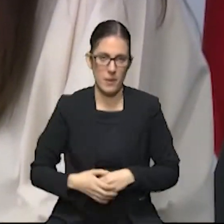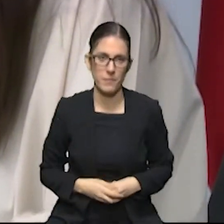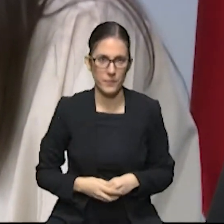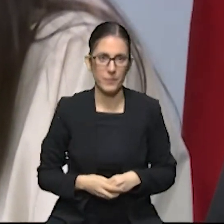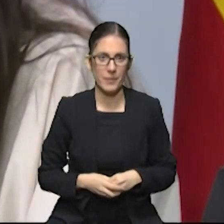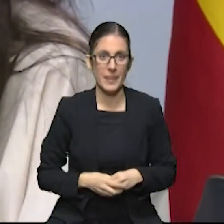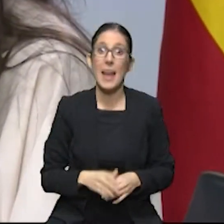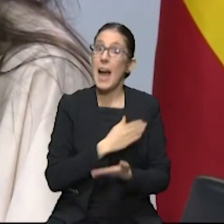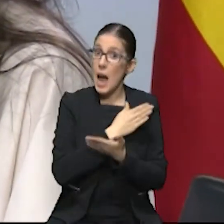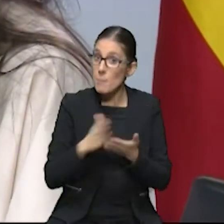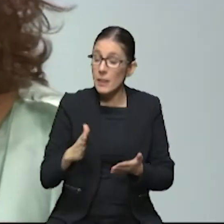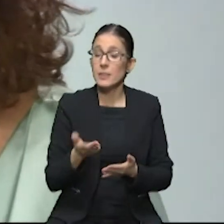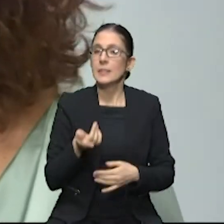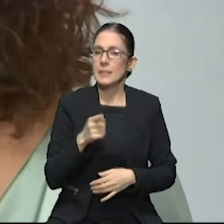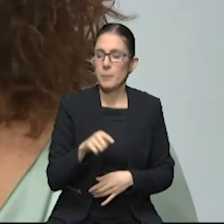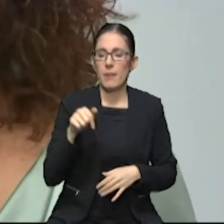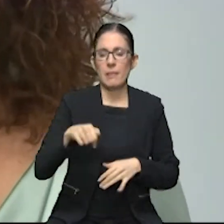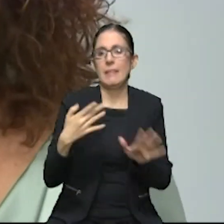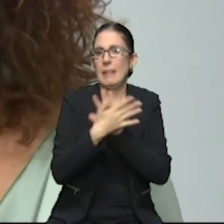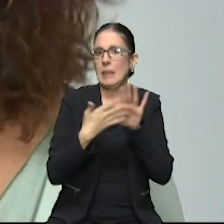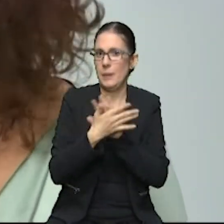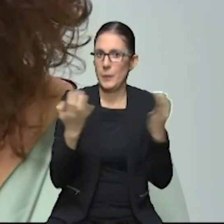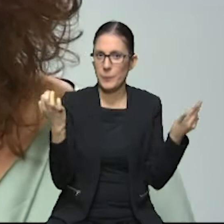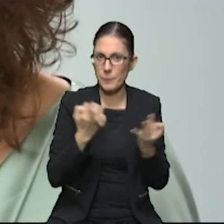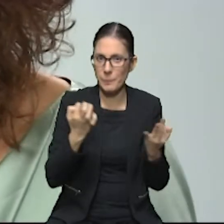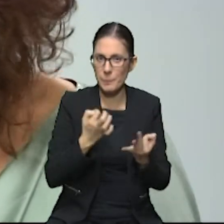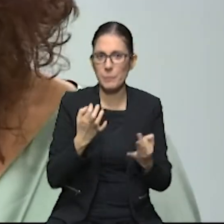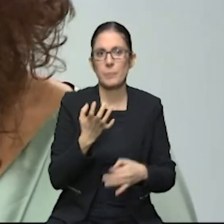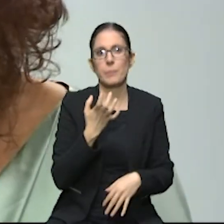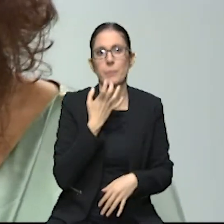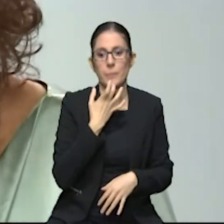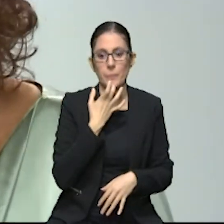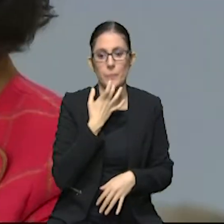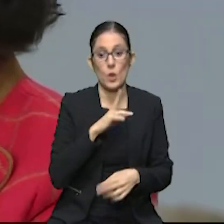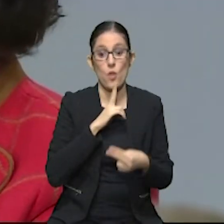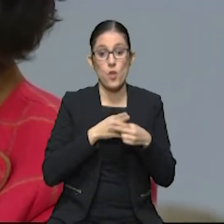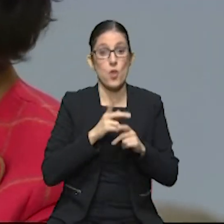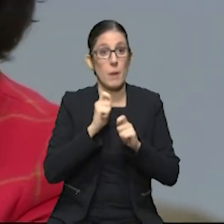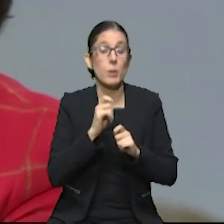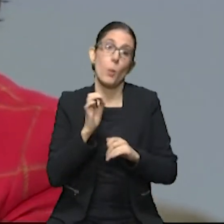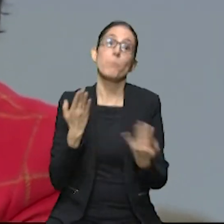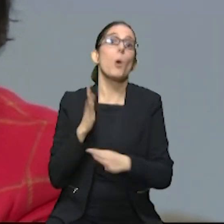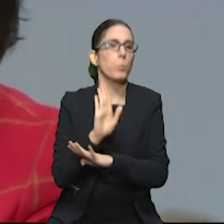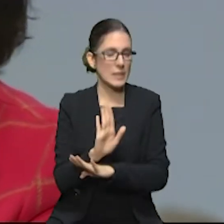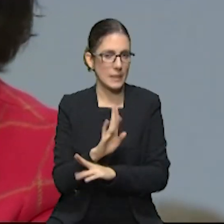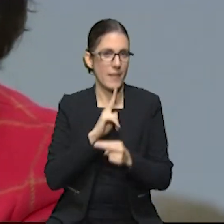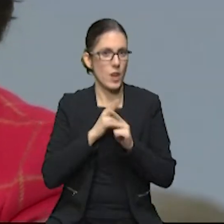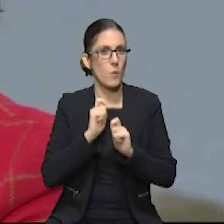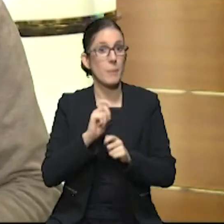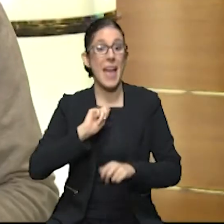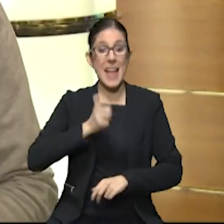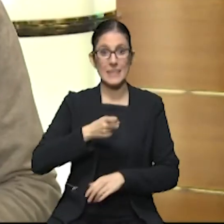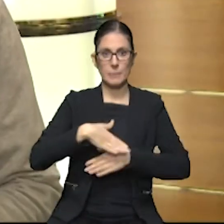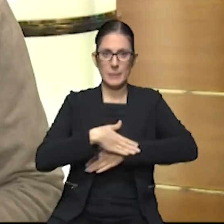aquí, en esta comparecencia del Consejo de Ministros, a la propuesta de nombramiento de la ex ministra de